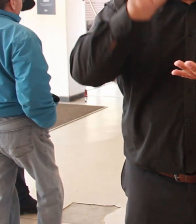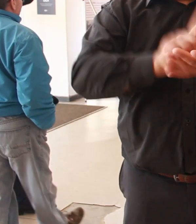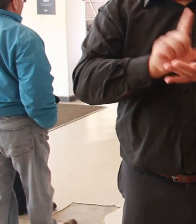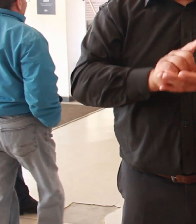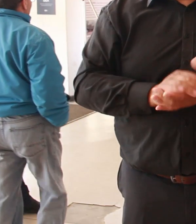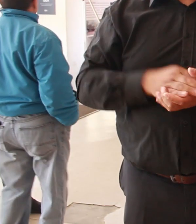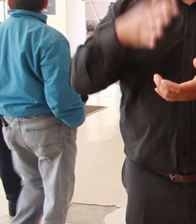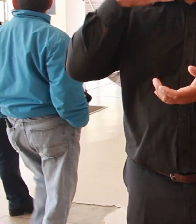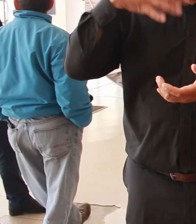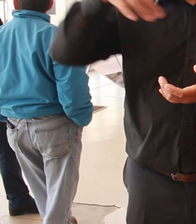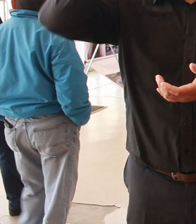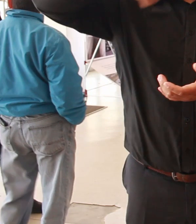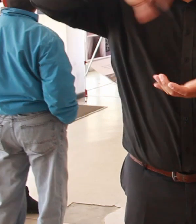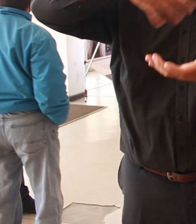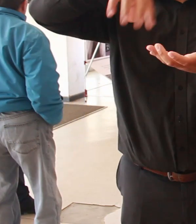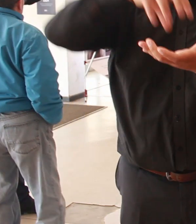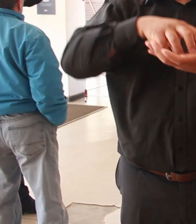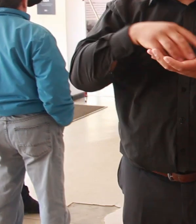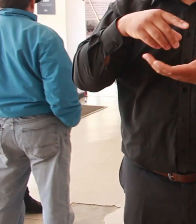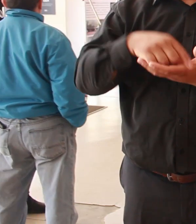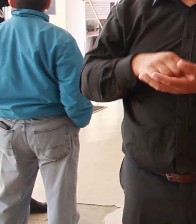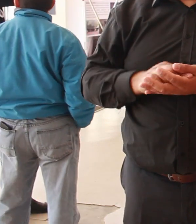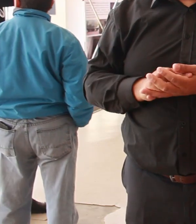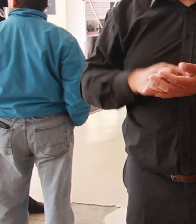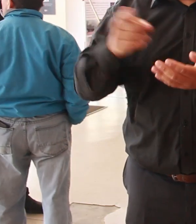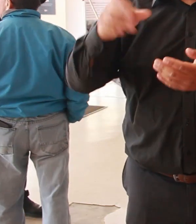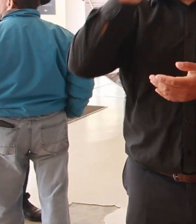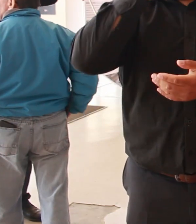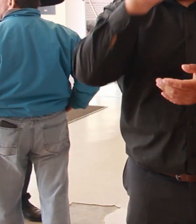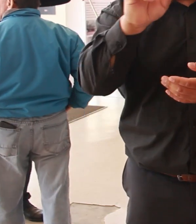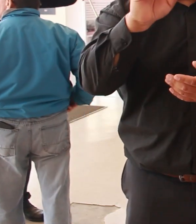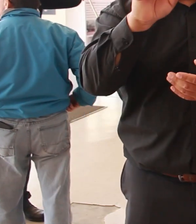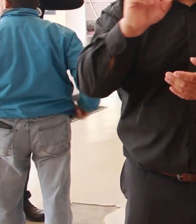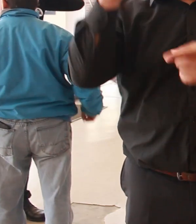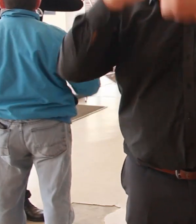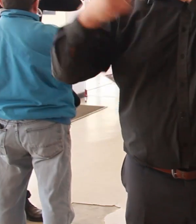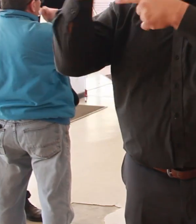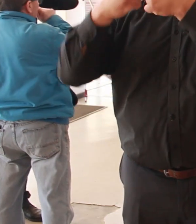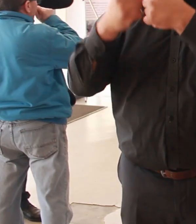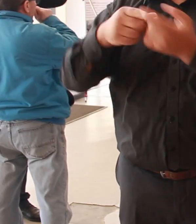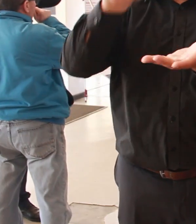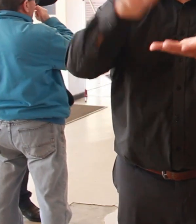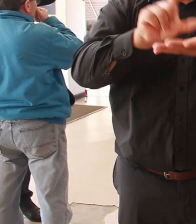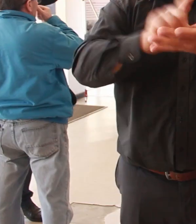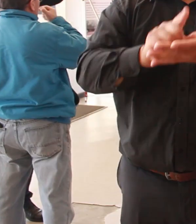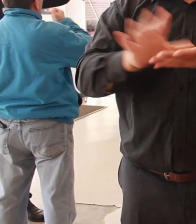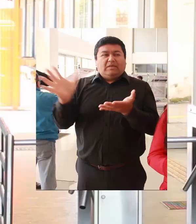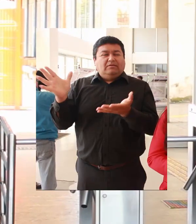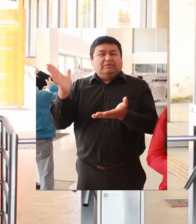importante para nuestra comuna. Estamos hablando de respeto, de historia y de un lugar que tiene una